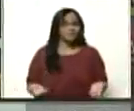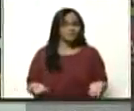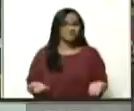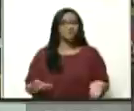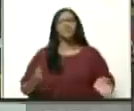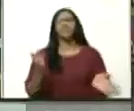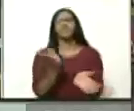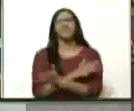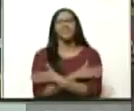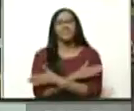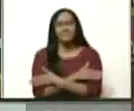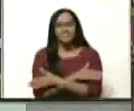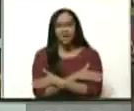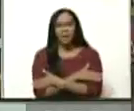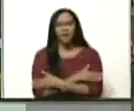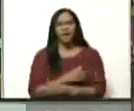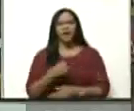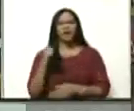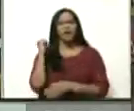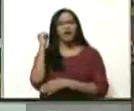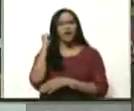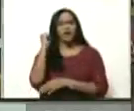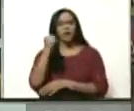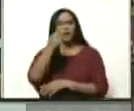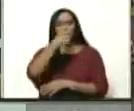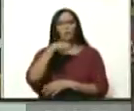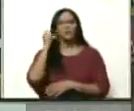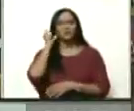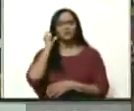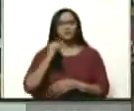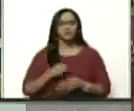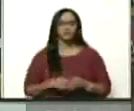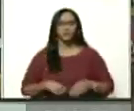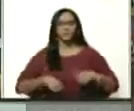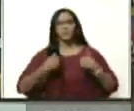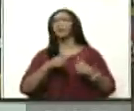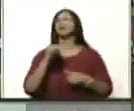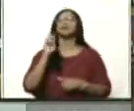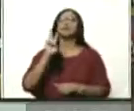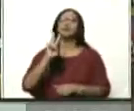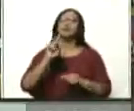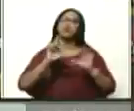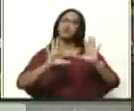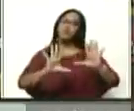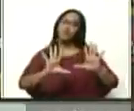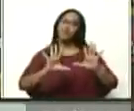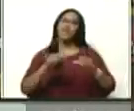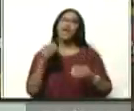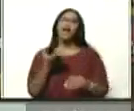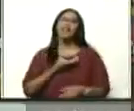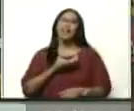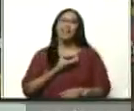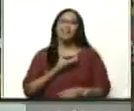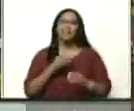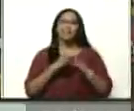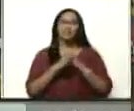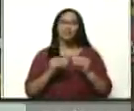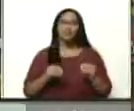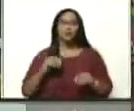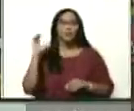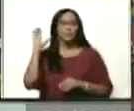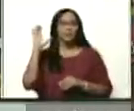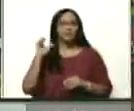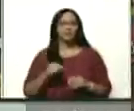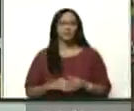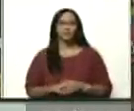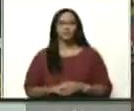Felicitamos a los ganadores y las ganadoras. Más de 210 alcaldías en todo el país. La oposición